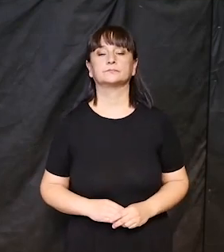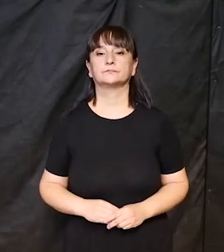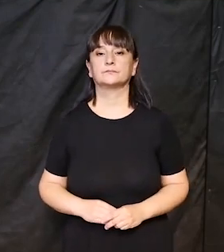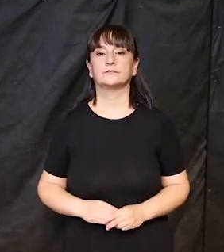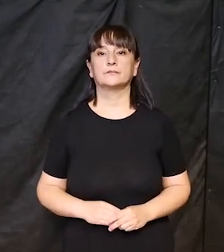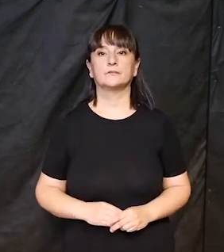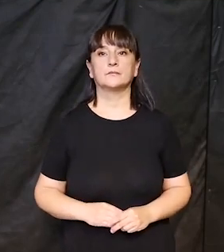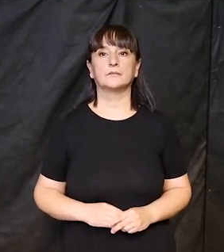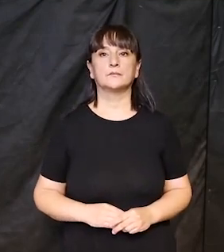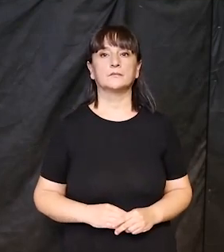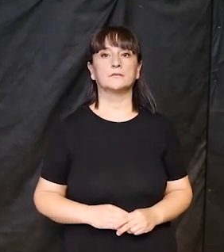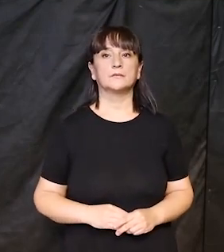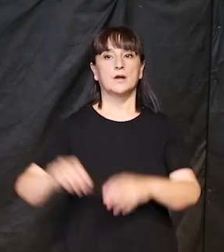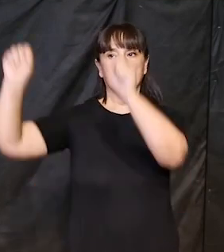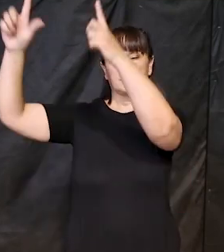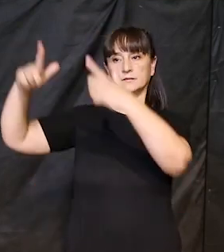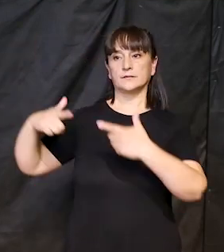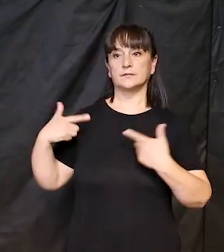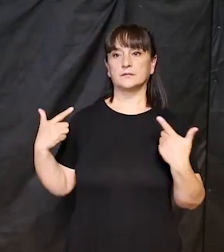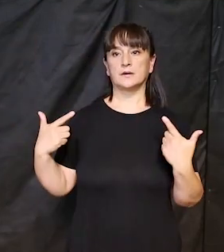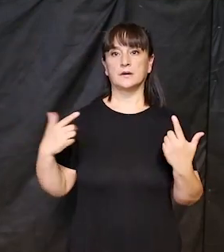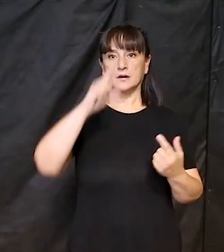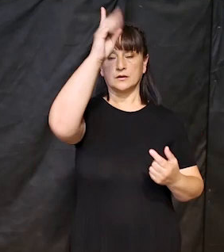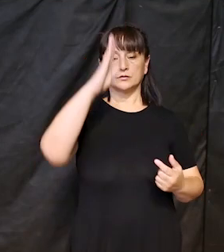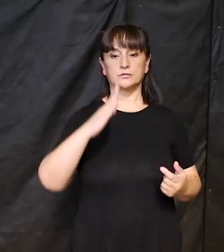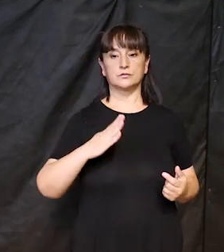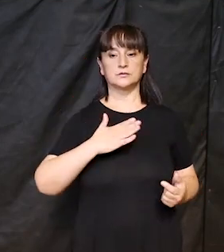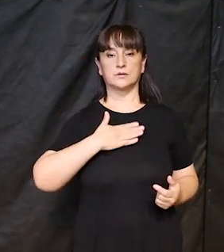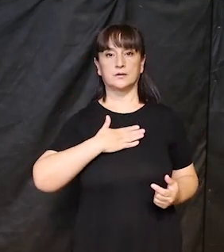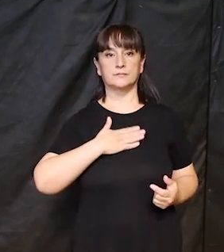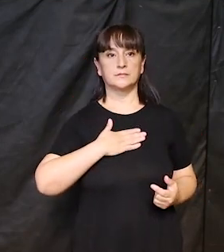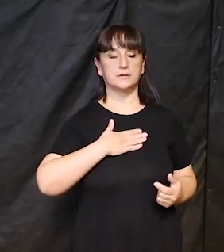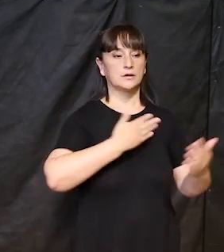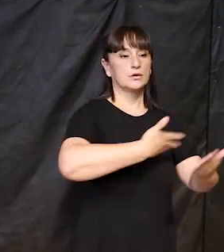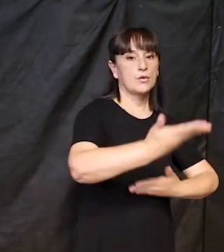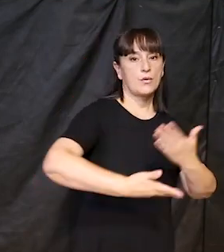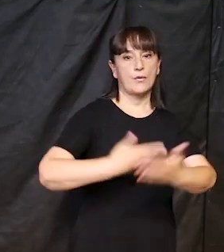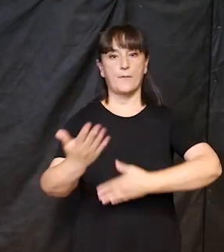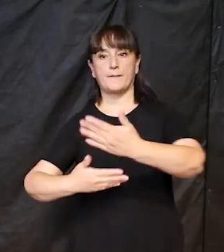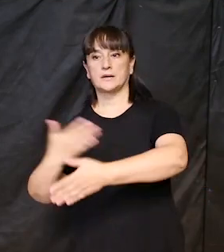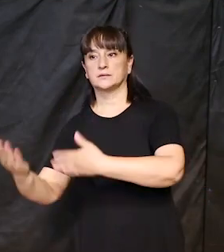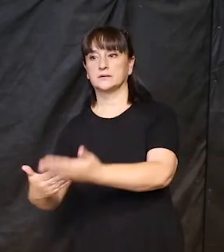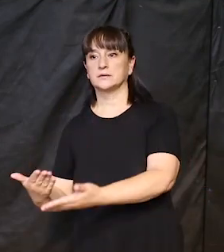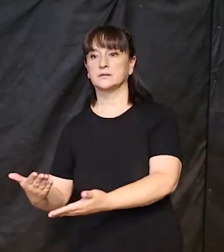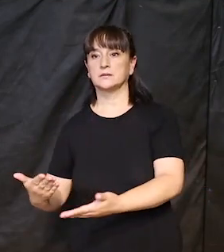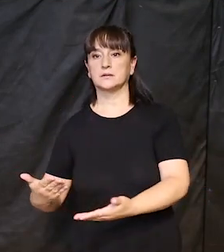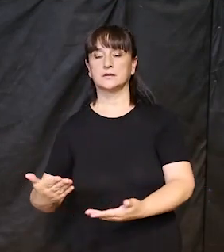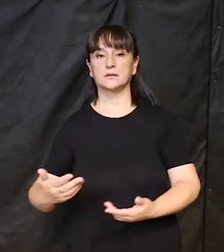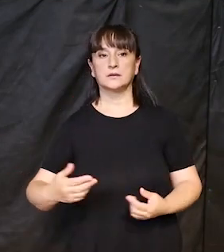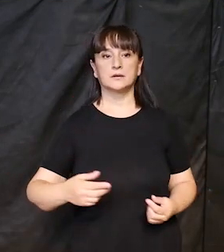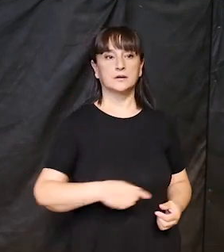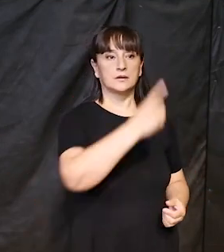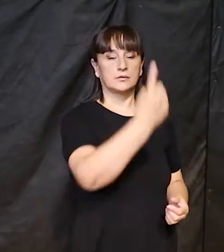a otra persona para eso es importante saber quiénes somos en dios que piensa dios de nosotros y que